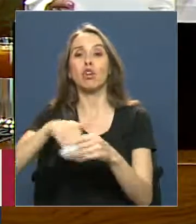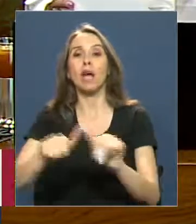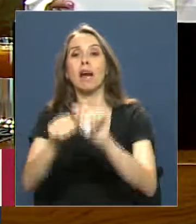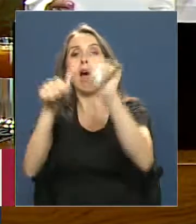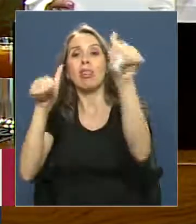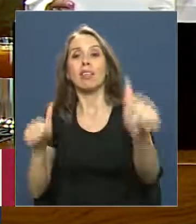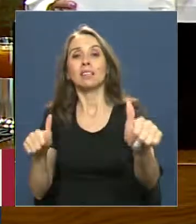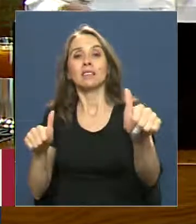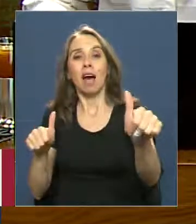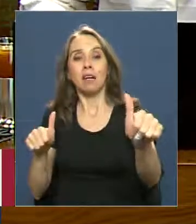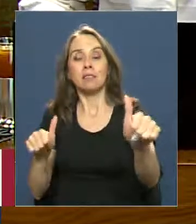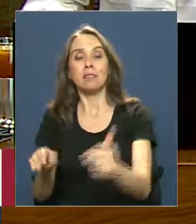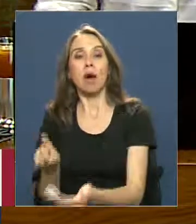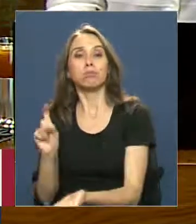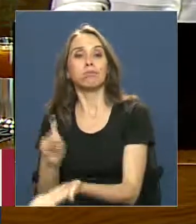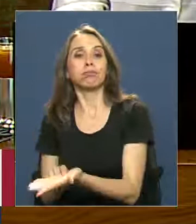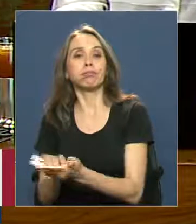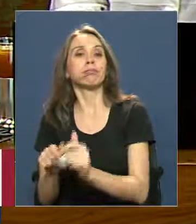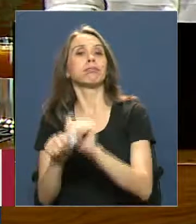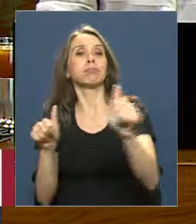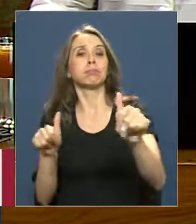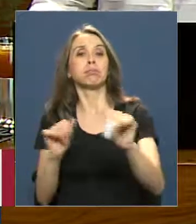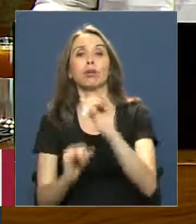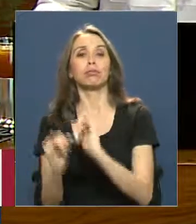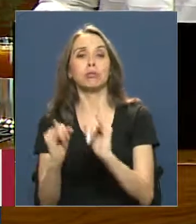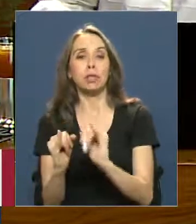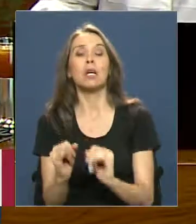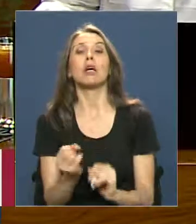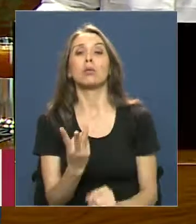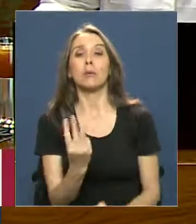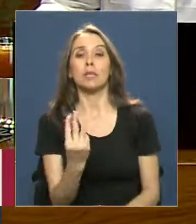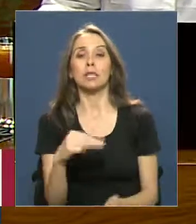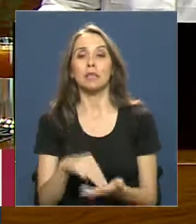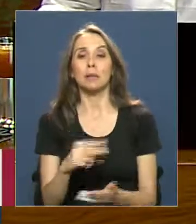por parte de los parlamentarios en los casos que indica Boletín